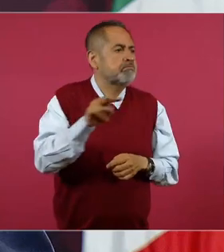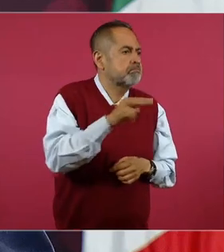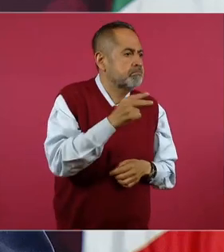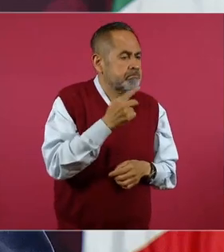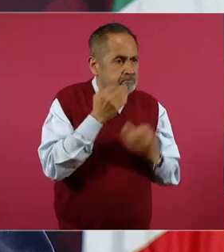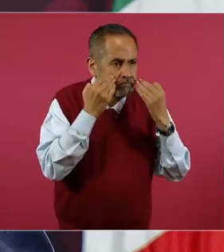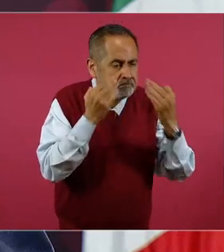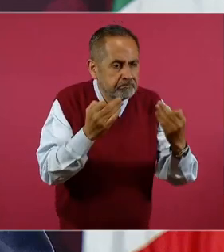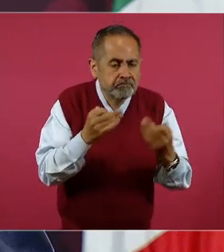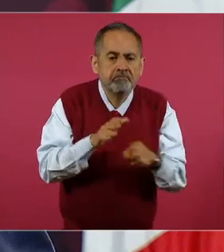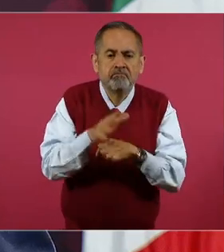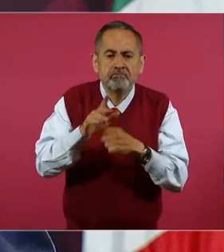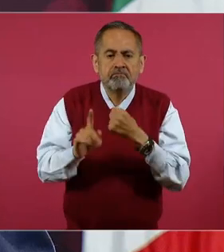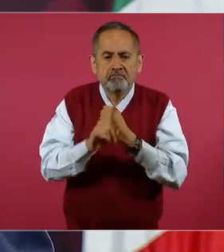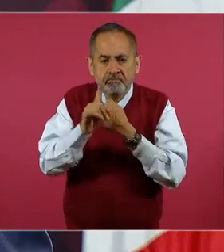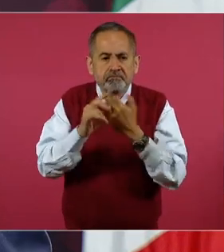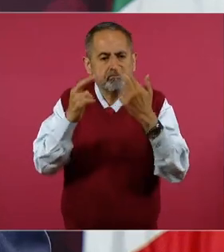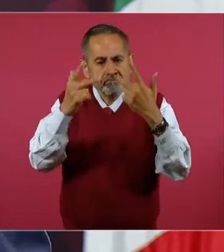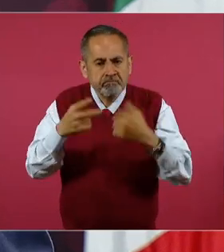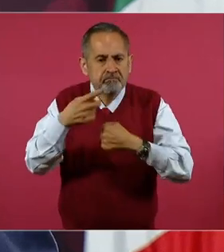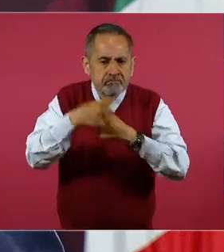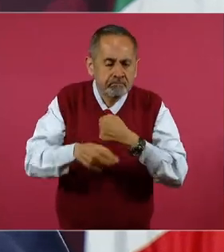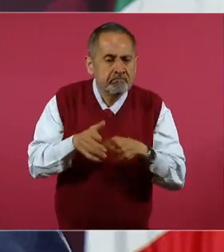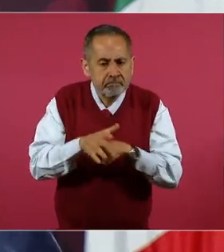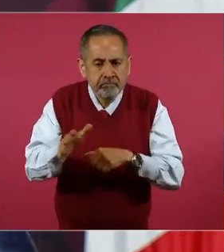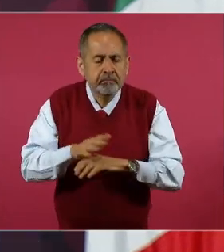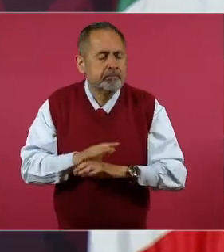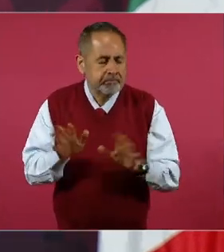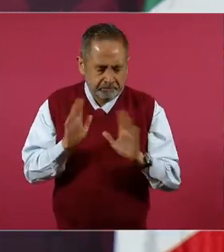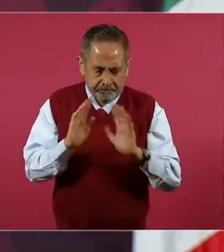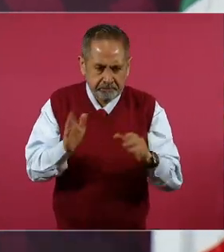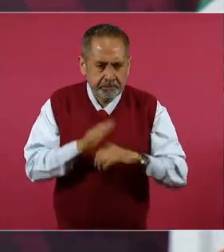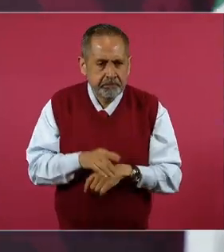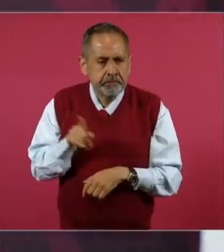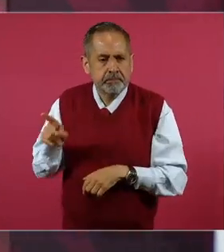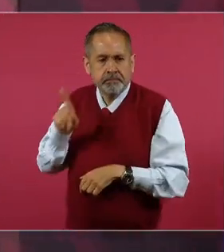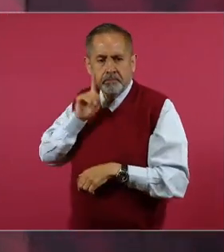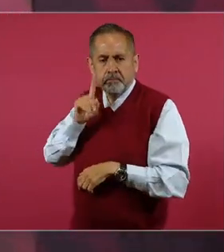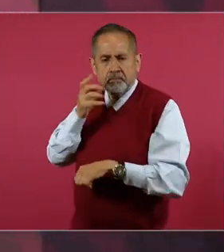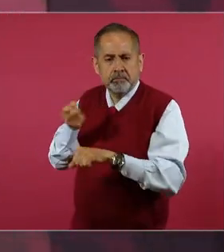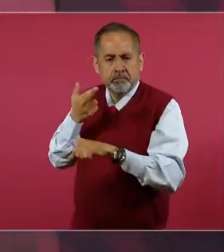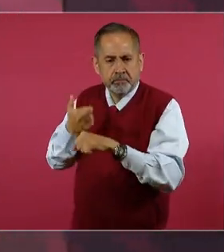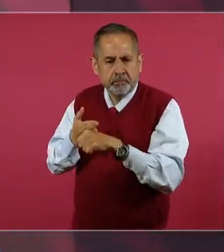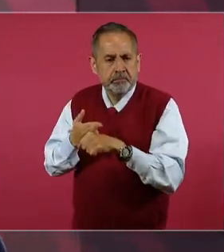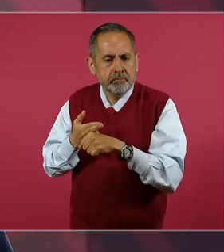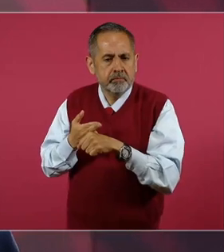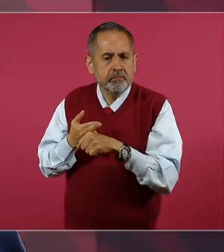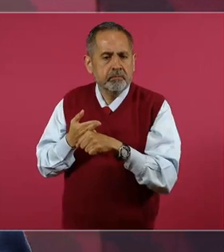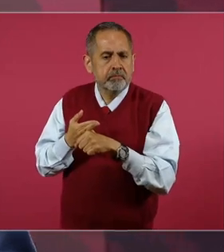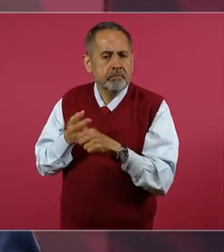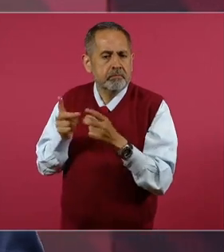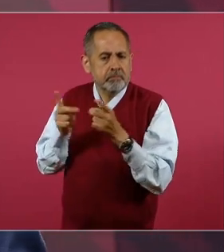daños. Ya está la secretaria de